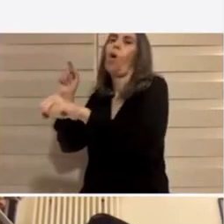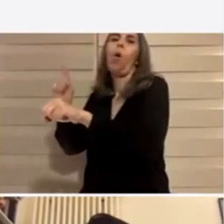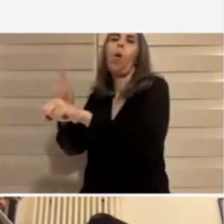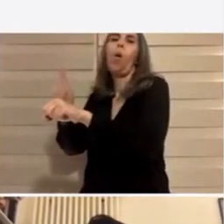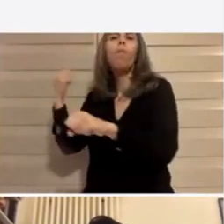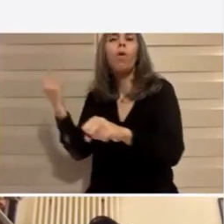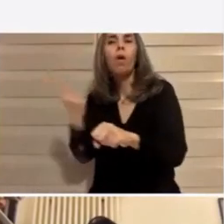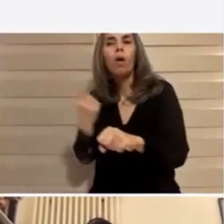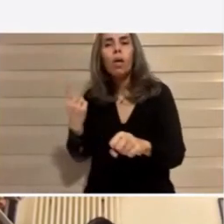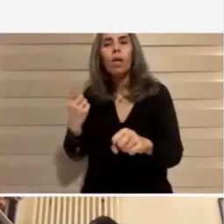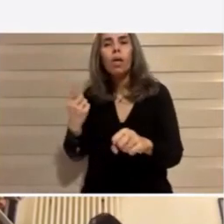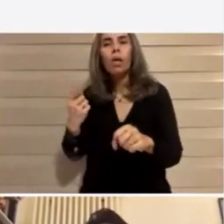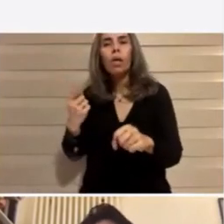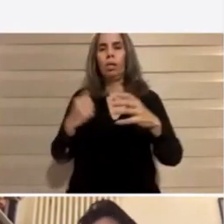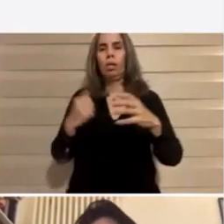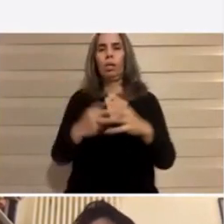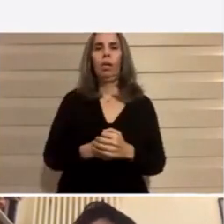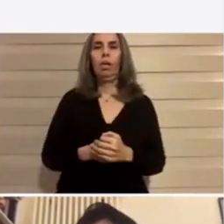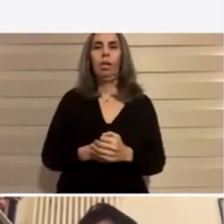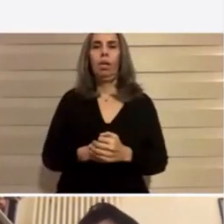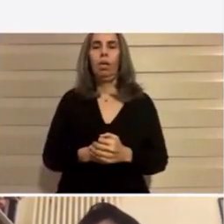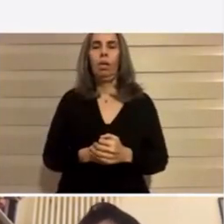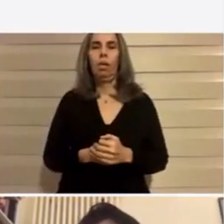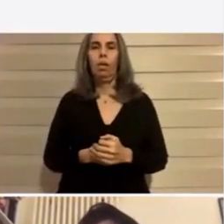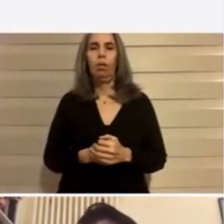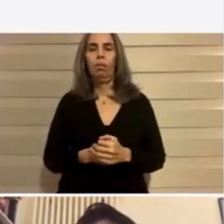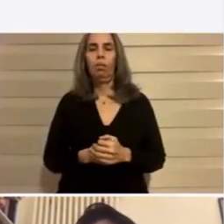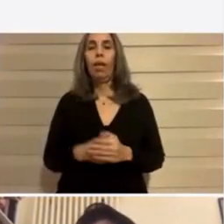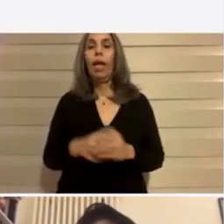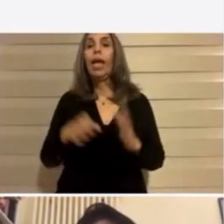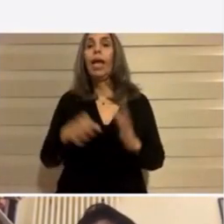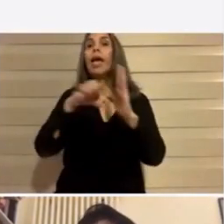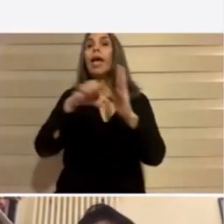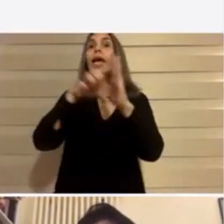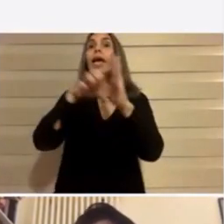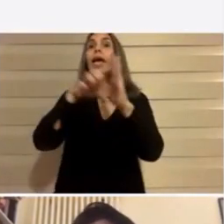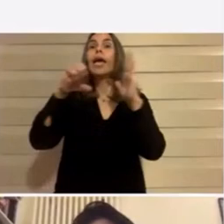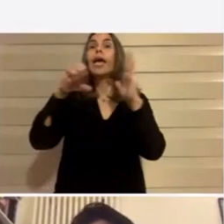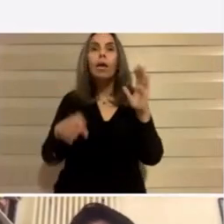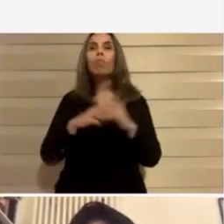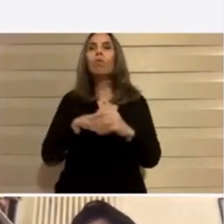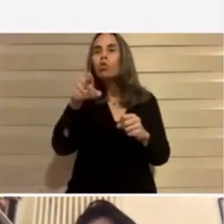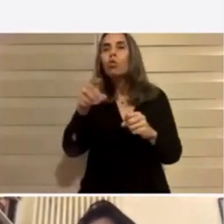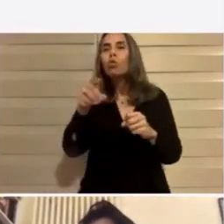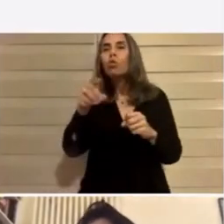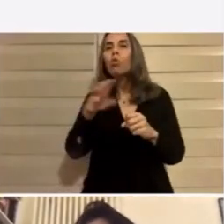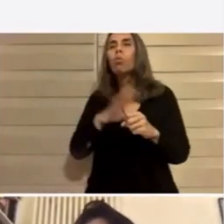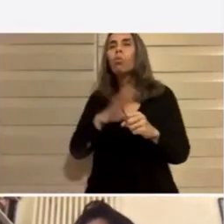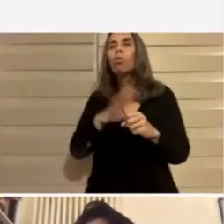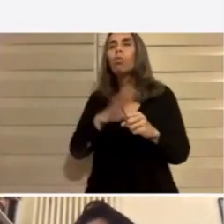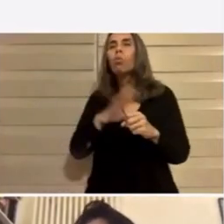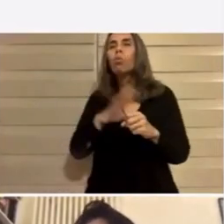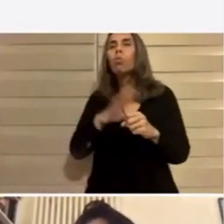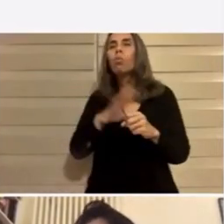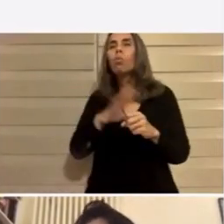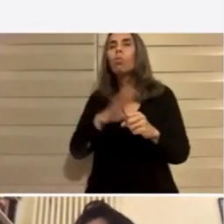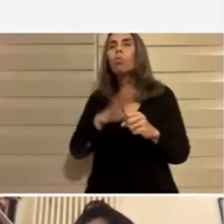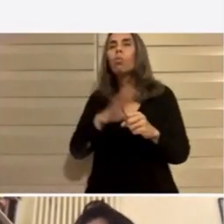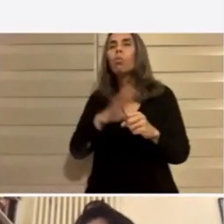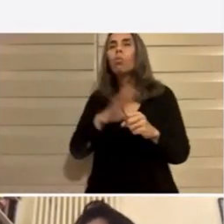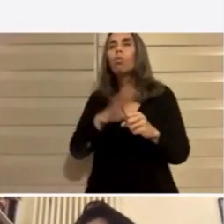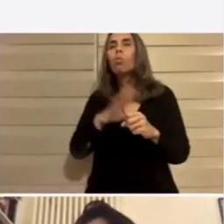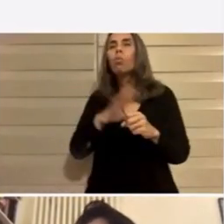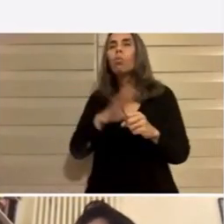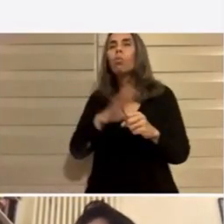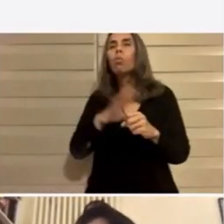de donde se presentan objetos de la vida cotidiana, como en la colección permanente del Franz Mayer, que a mí me encanta, que